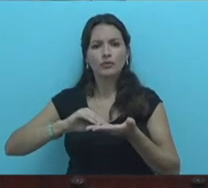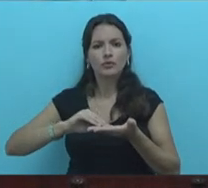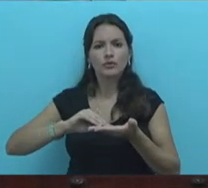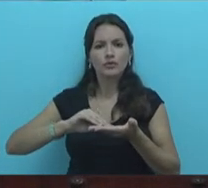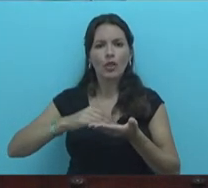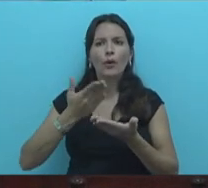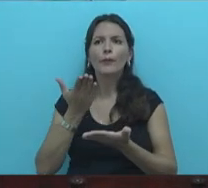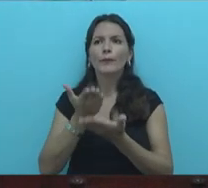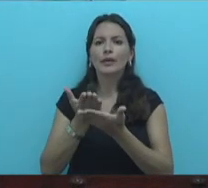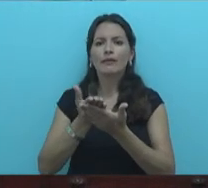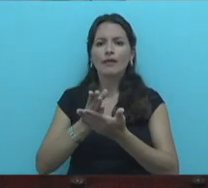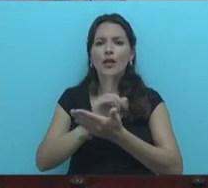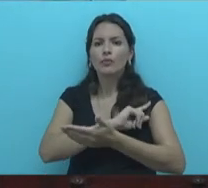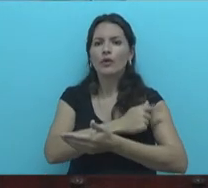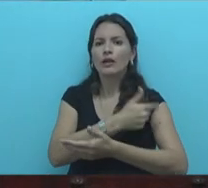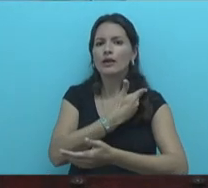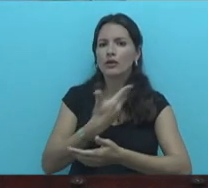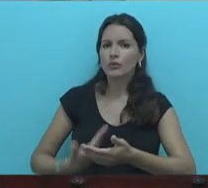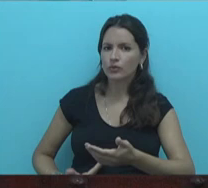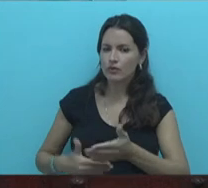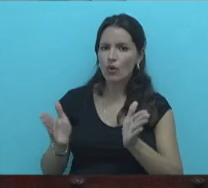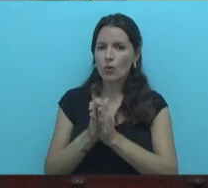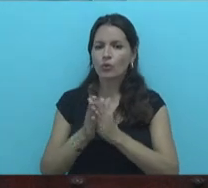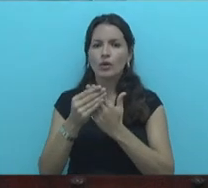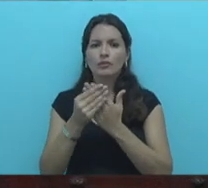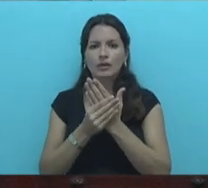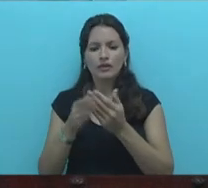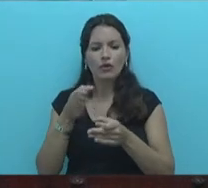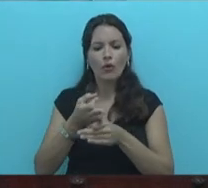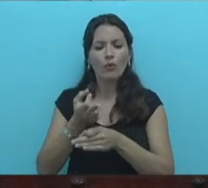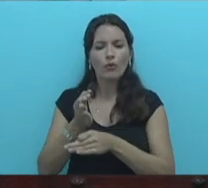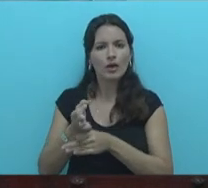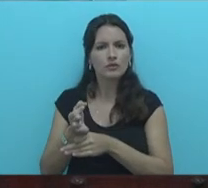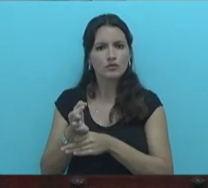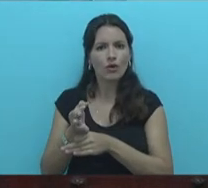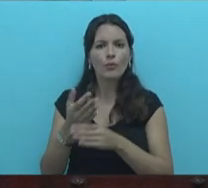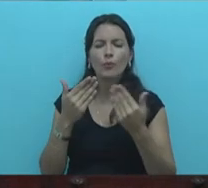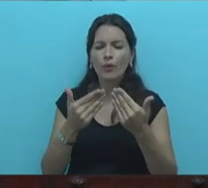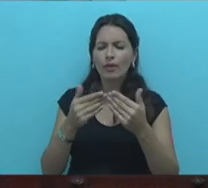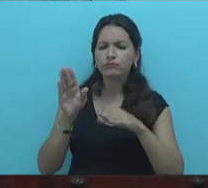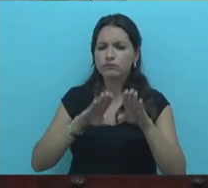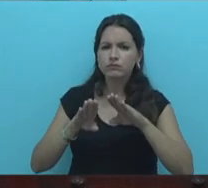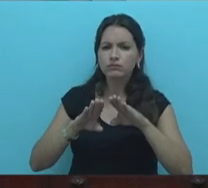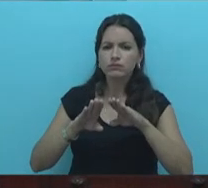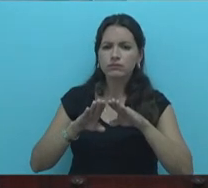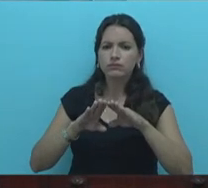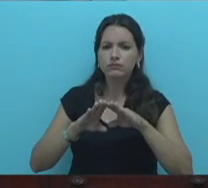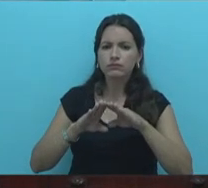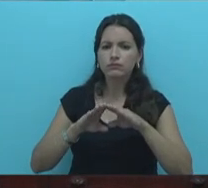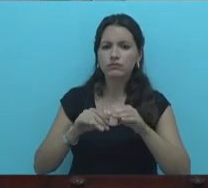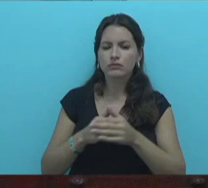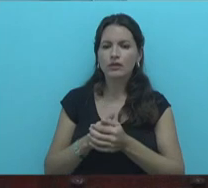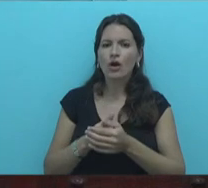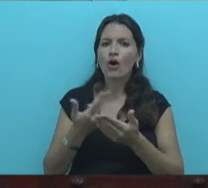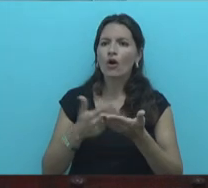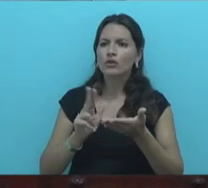Fe solicita al Poder Ejecutivo, a través del Ministerio de Educación, arbitre los medios necesarios para la pronta realización del segundo ofrecimiento